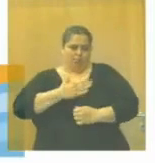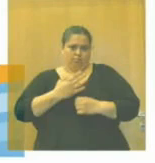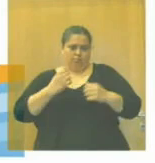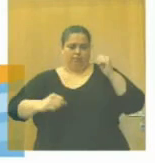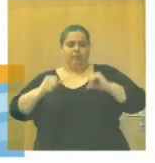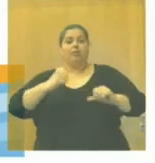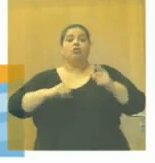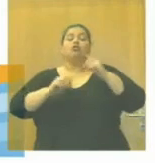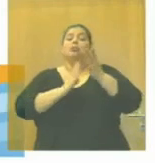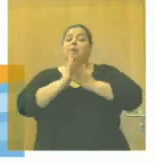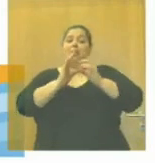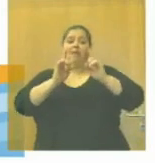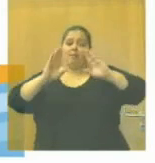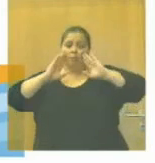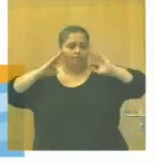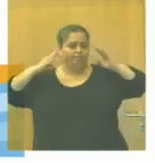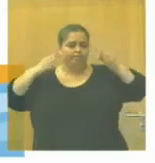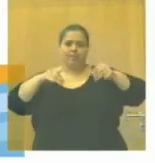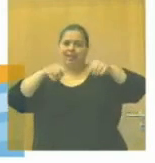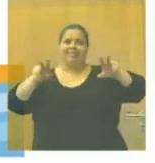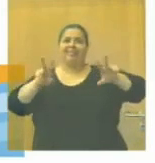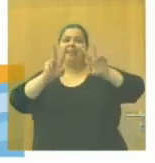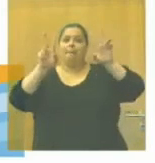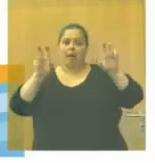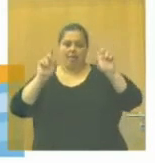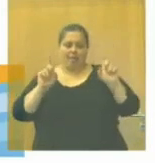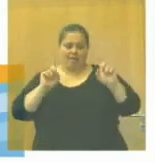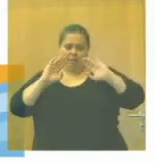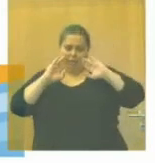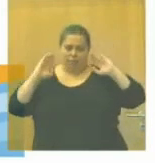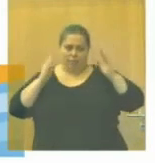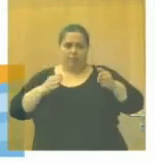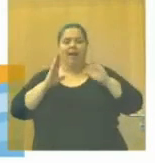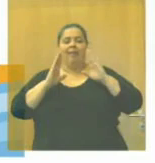Si tendremos que poner foco en esto, ¿no?